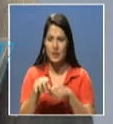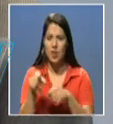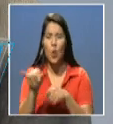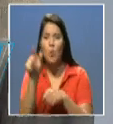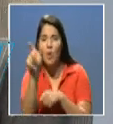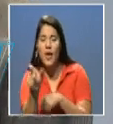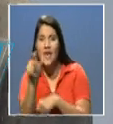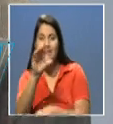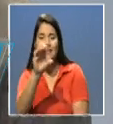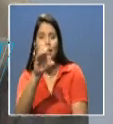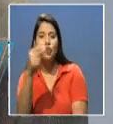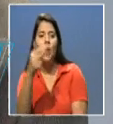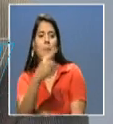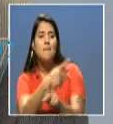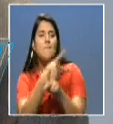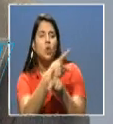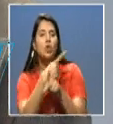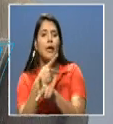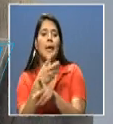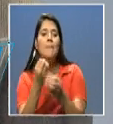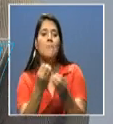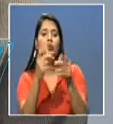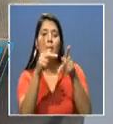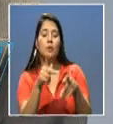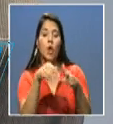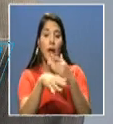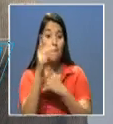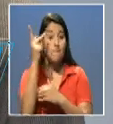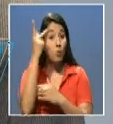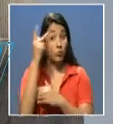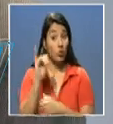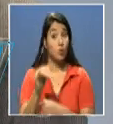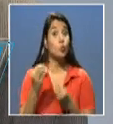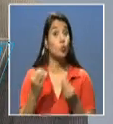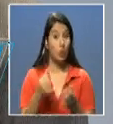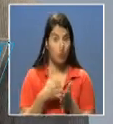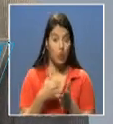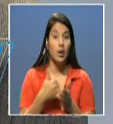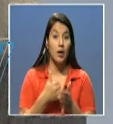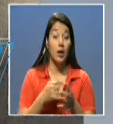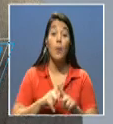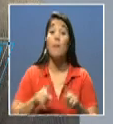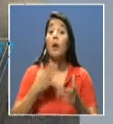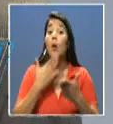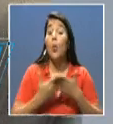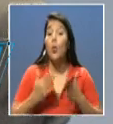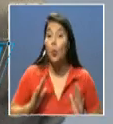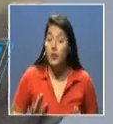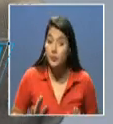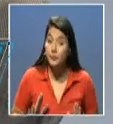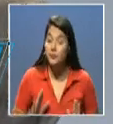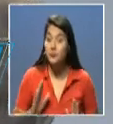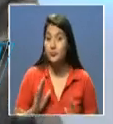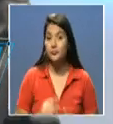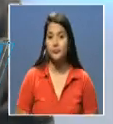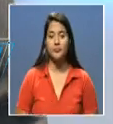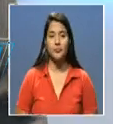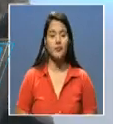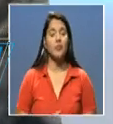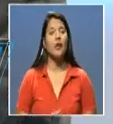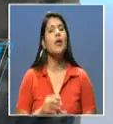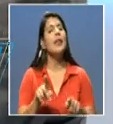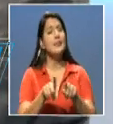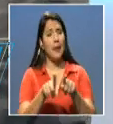a sectores importantes de la clase política. Y esto es tremendamente delicado, pero bueno, albricias, porque esto lo estamos viendo. Y le pongo